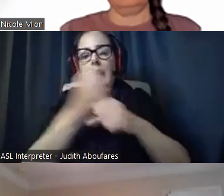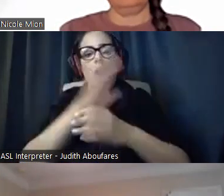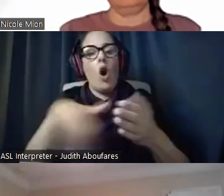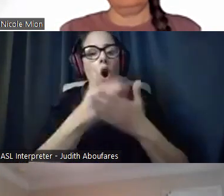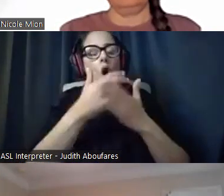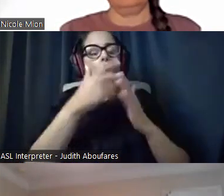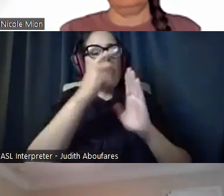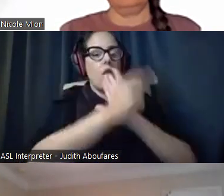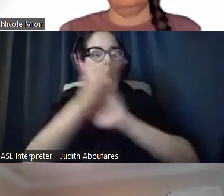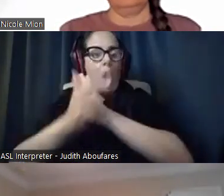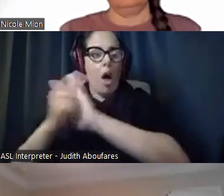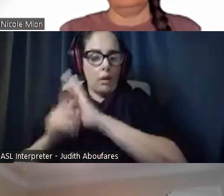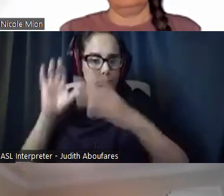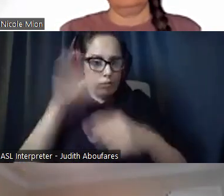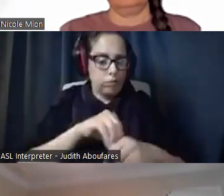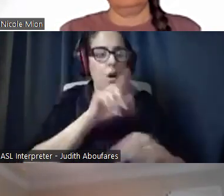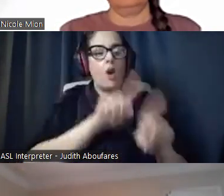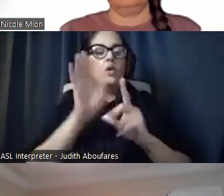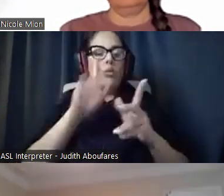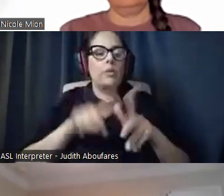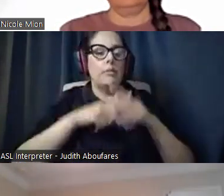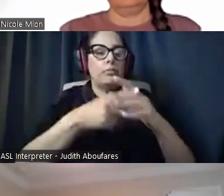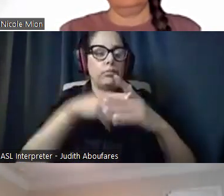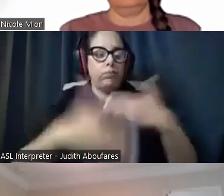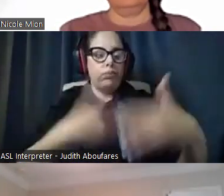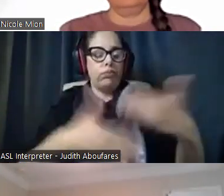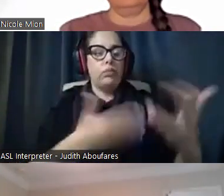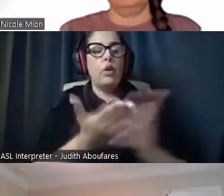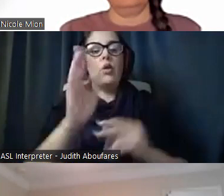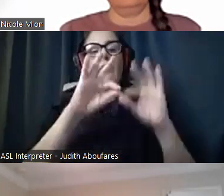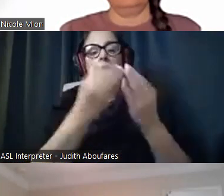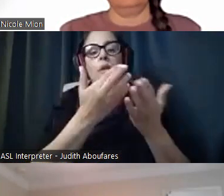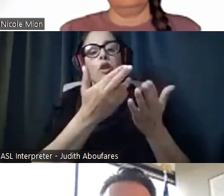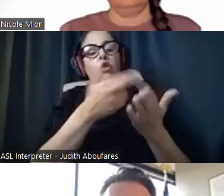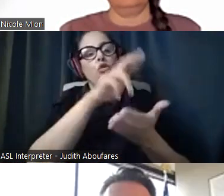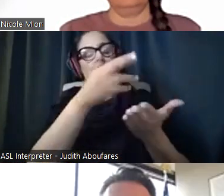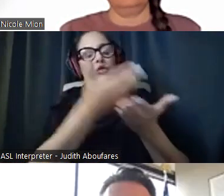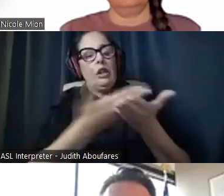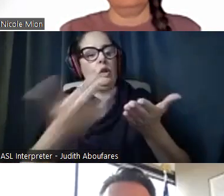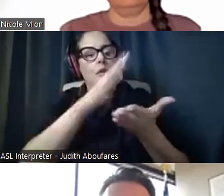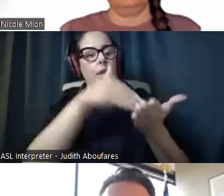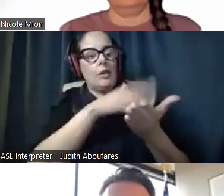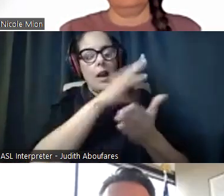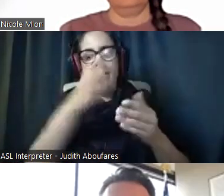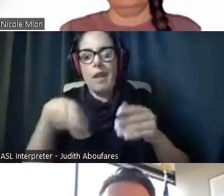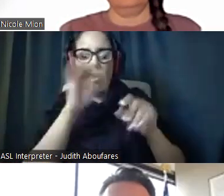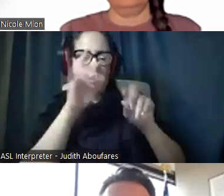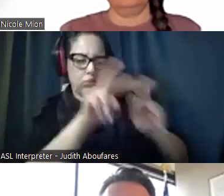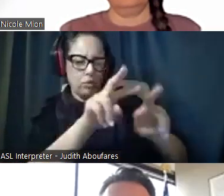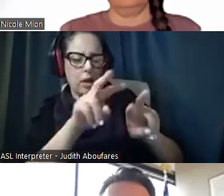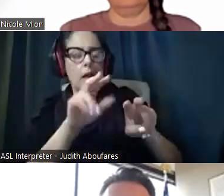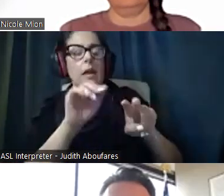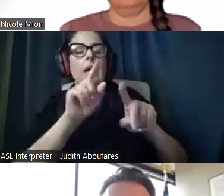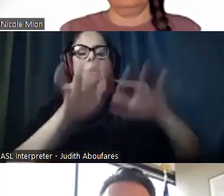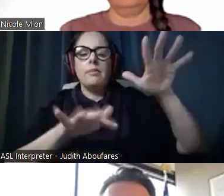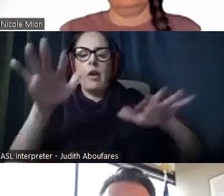y que nos va a dar todas las regulaciones alrededor de esto y también va a ser implementado a través de las y esto